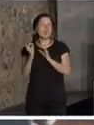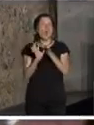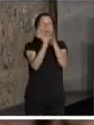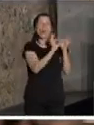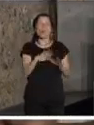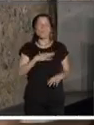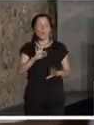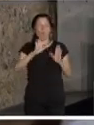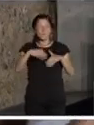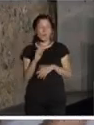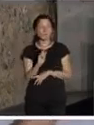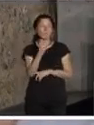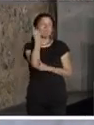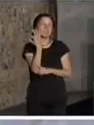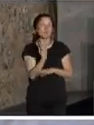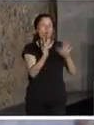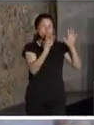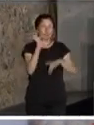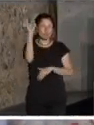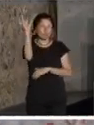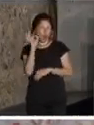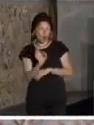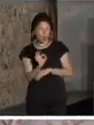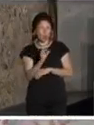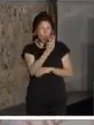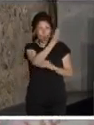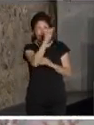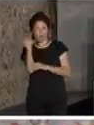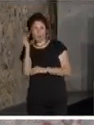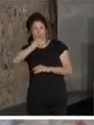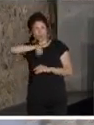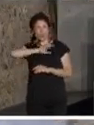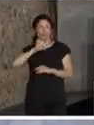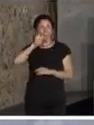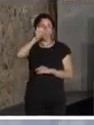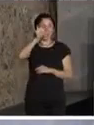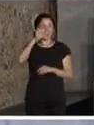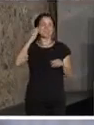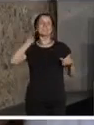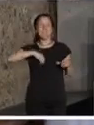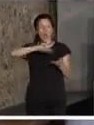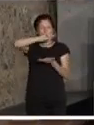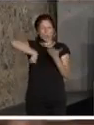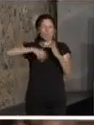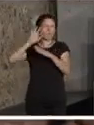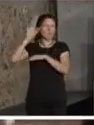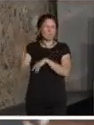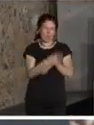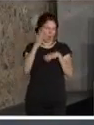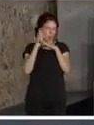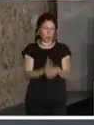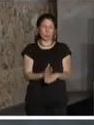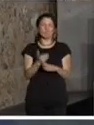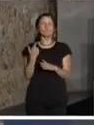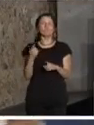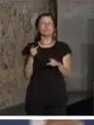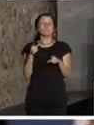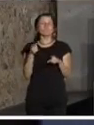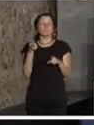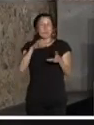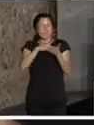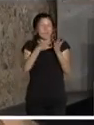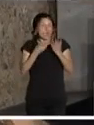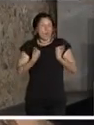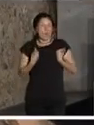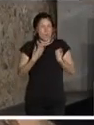unidas podemos que ha posibilitado que el 80 por ciento de los jóvenes en nuestro país ya tengan contratos fijos y puedan tener un